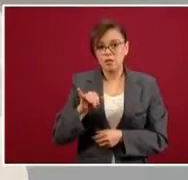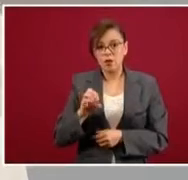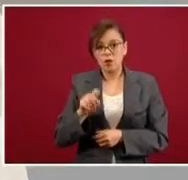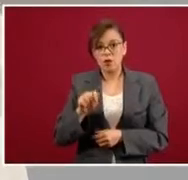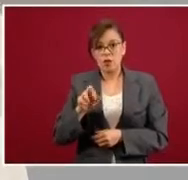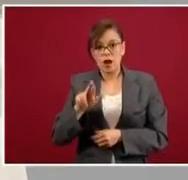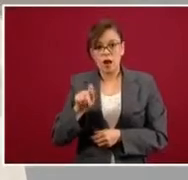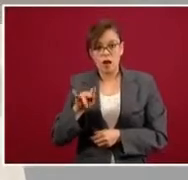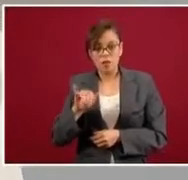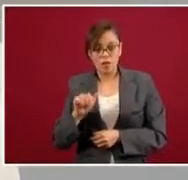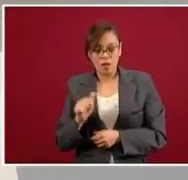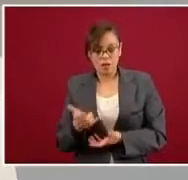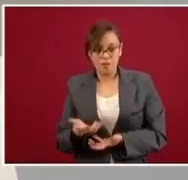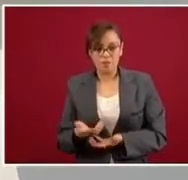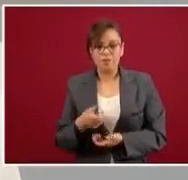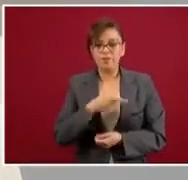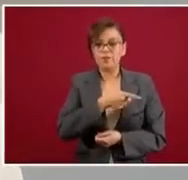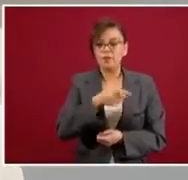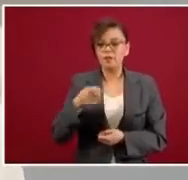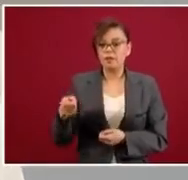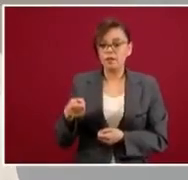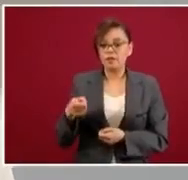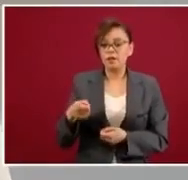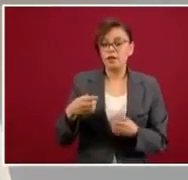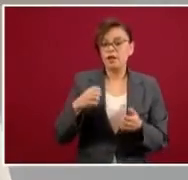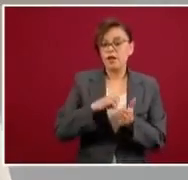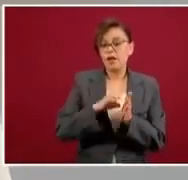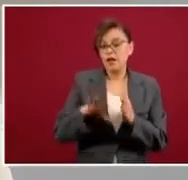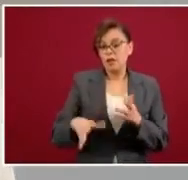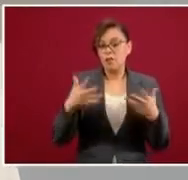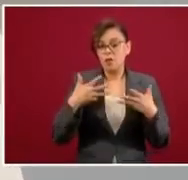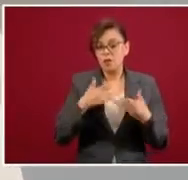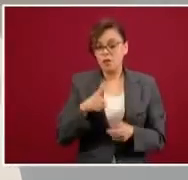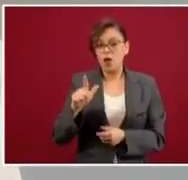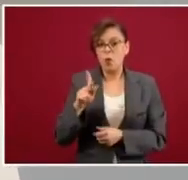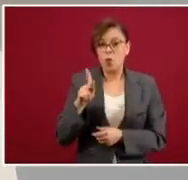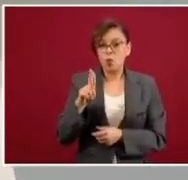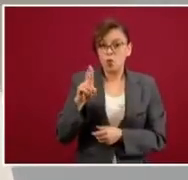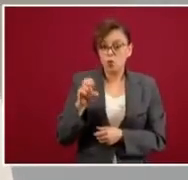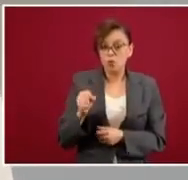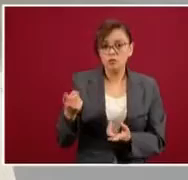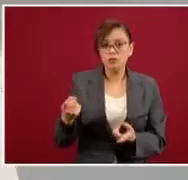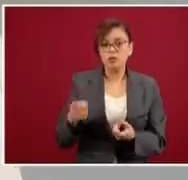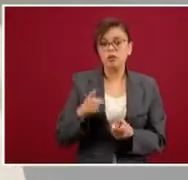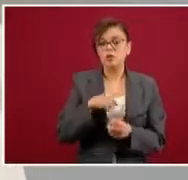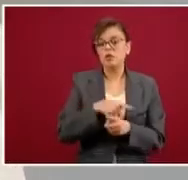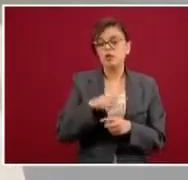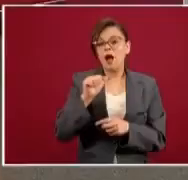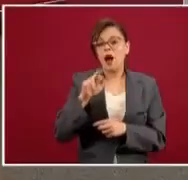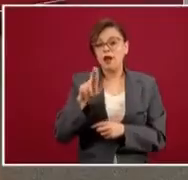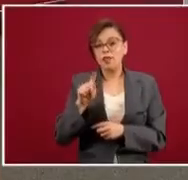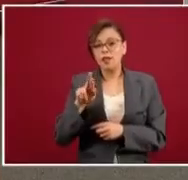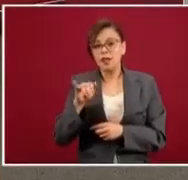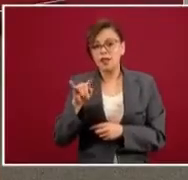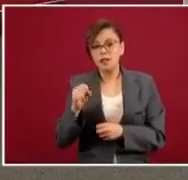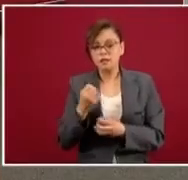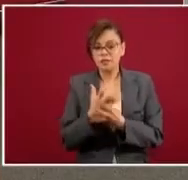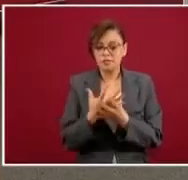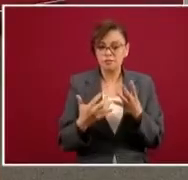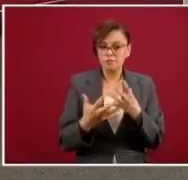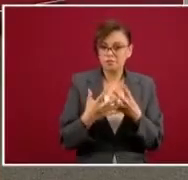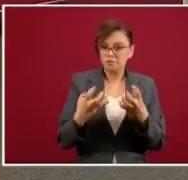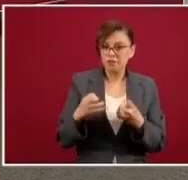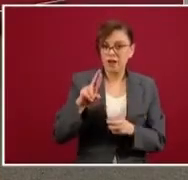que padecen enfermedades autoinmunes como el lupus eritematoso generalizado, la artritis reumatoide y varias